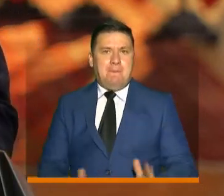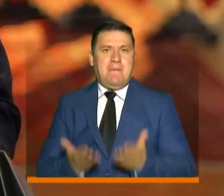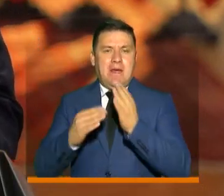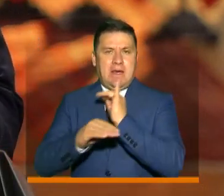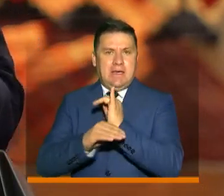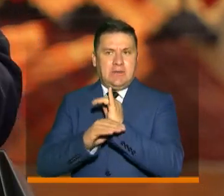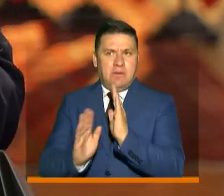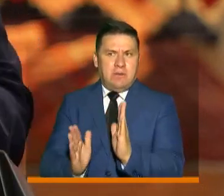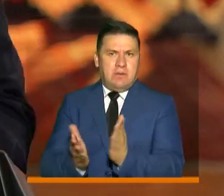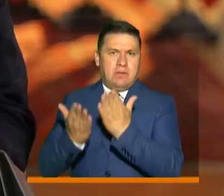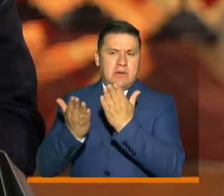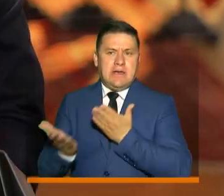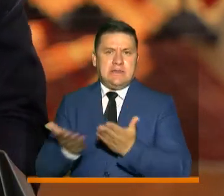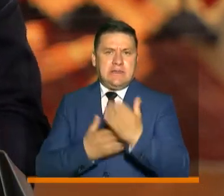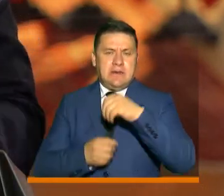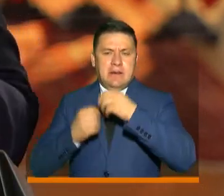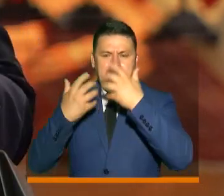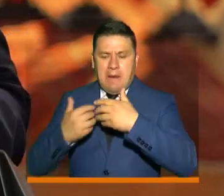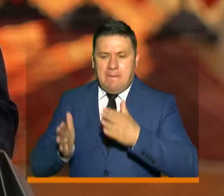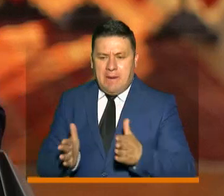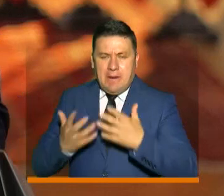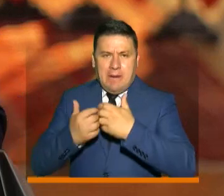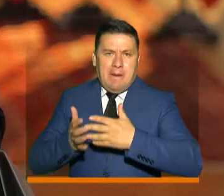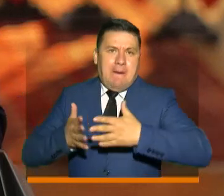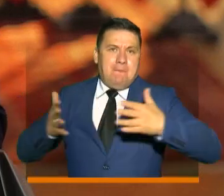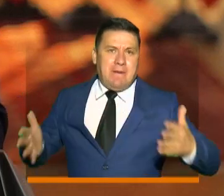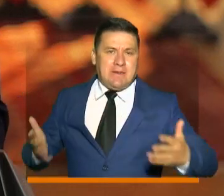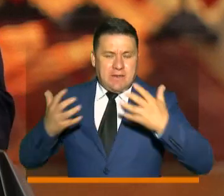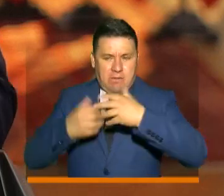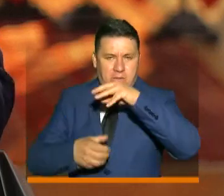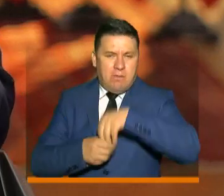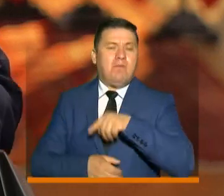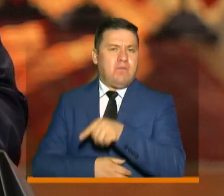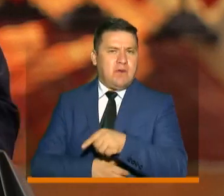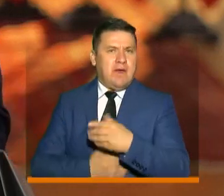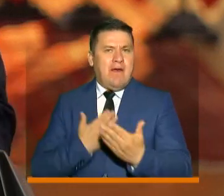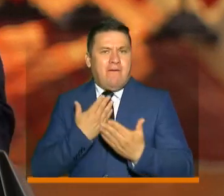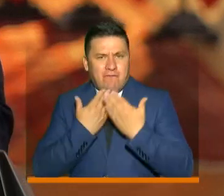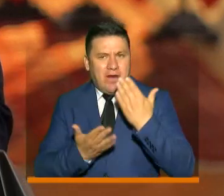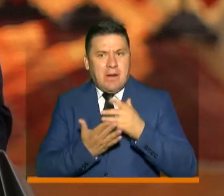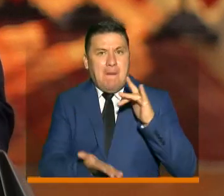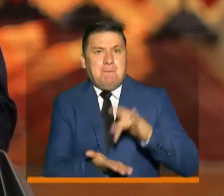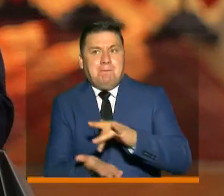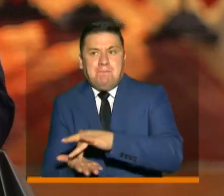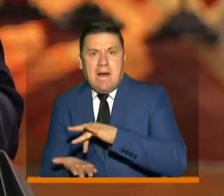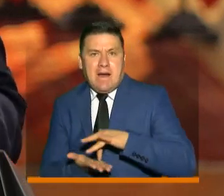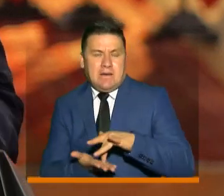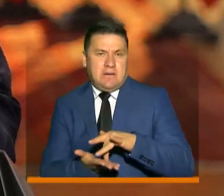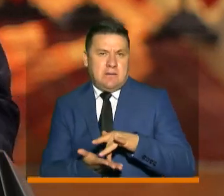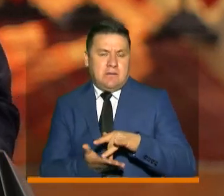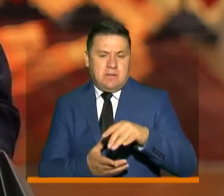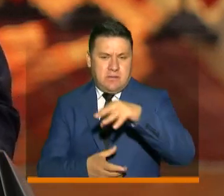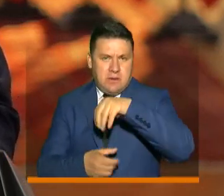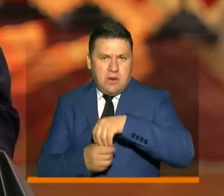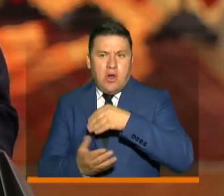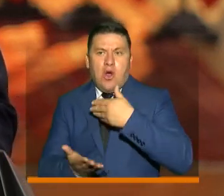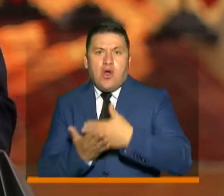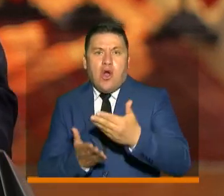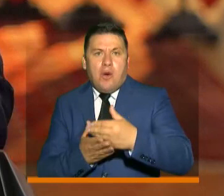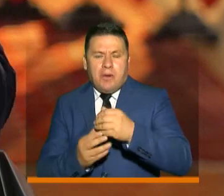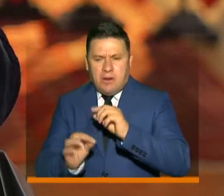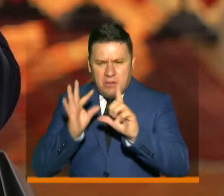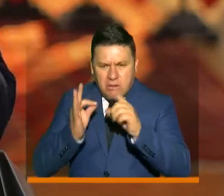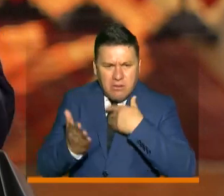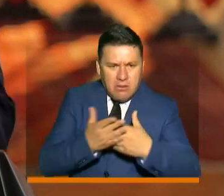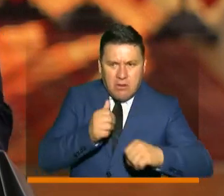institucionalidad al servicio de las micro pequeñas y medianas empresas que facilite su participación en el sistema de compras públicas